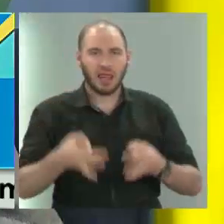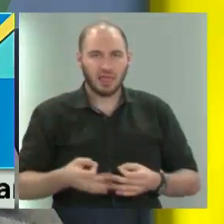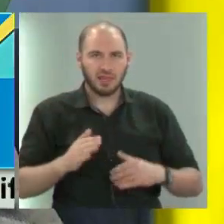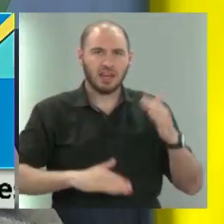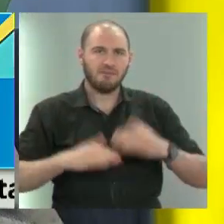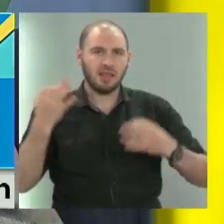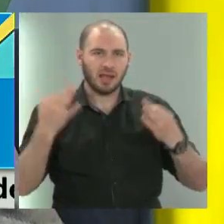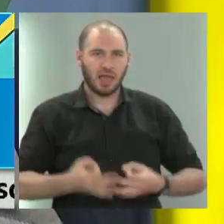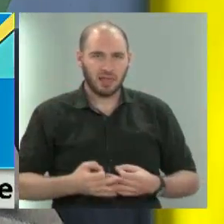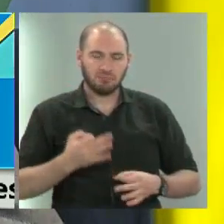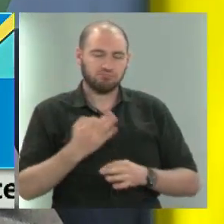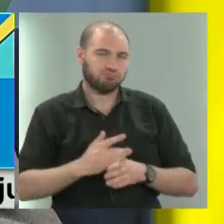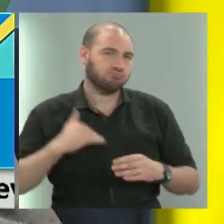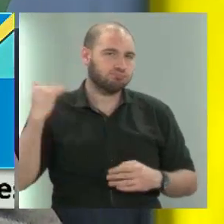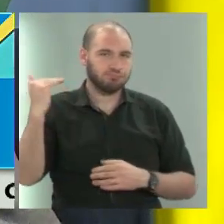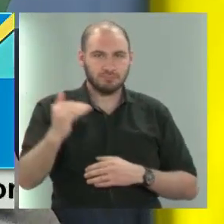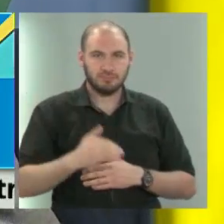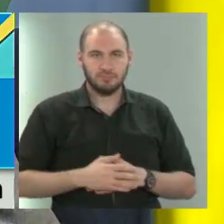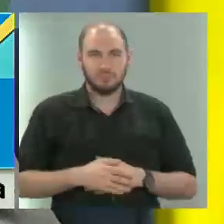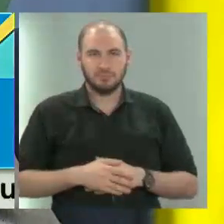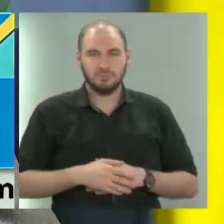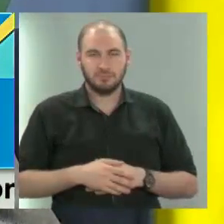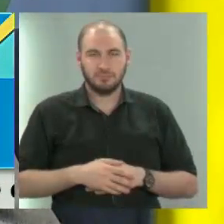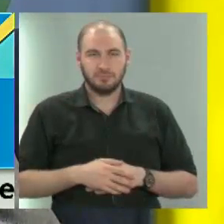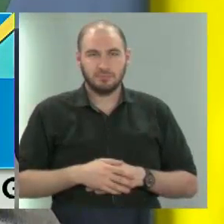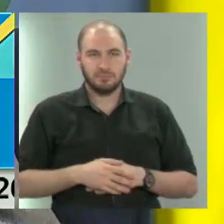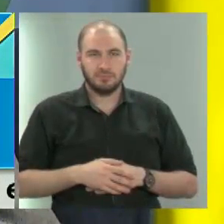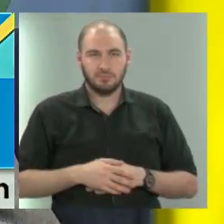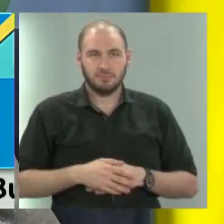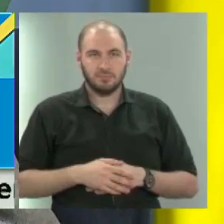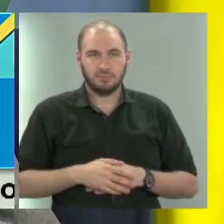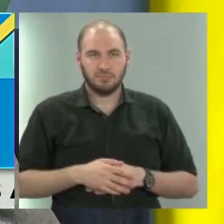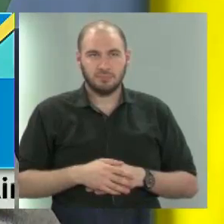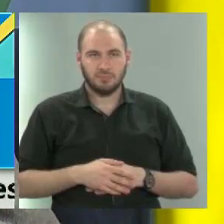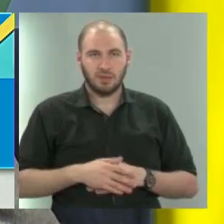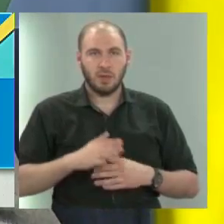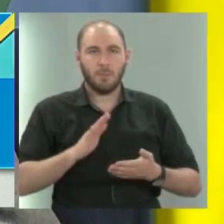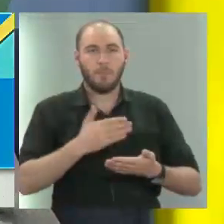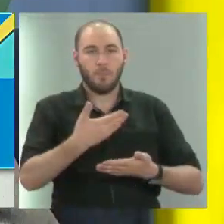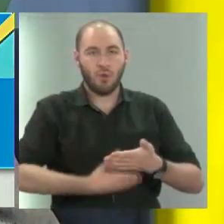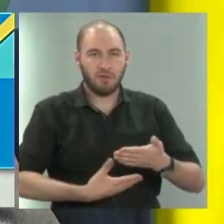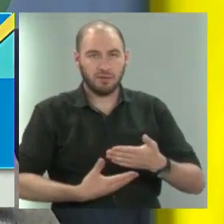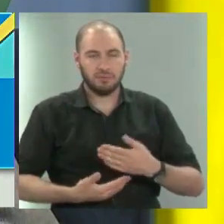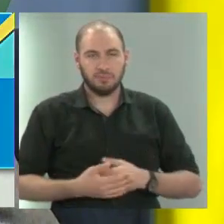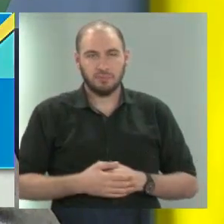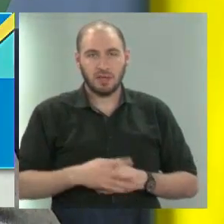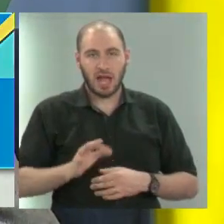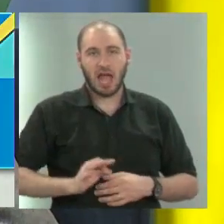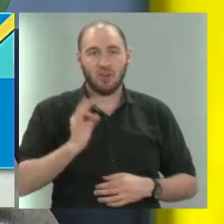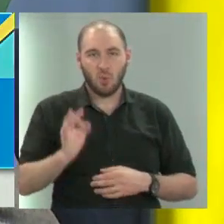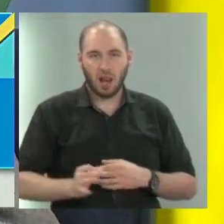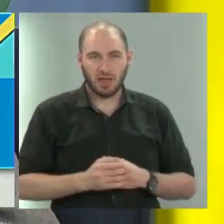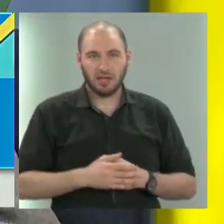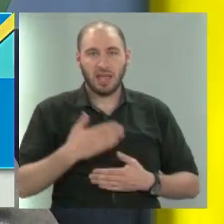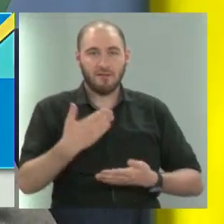nivel de calidad educativa muy alta. Y en las pruebas que son anuales y que